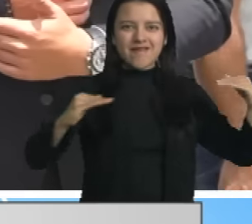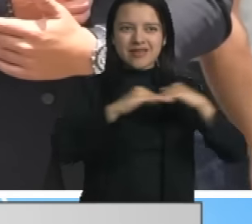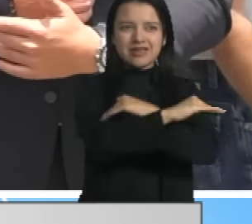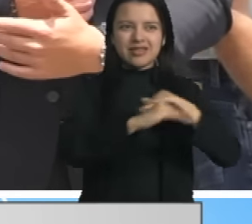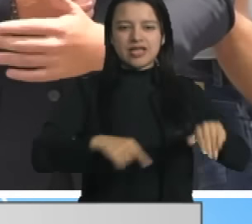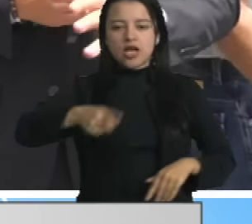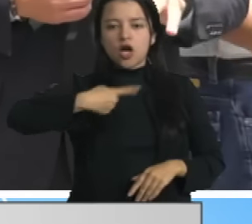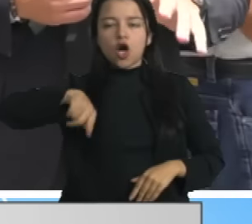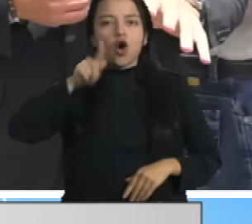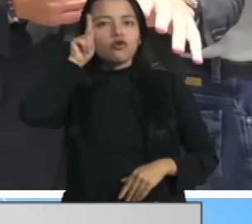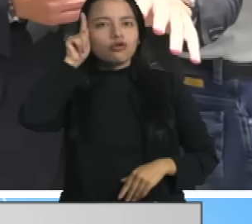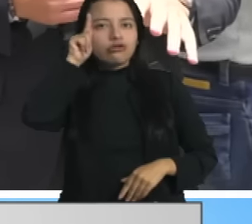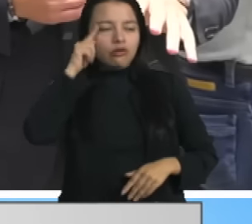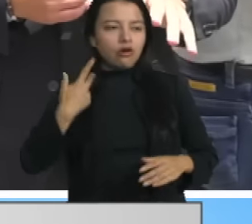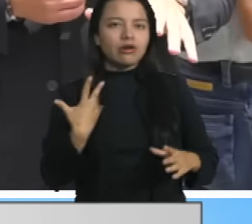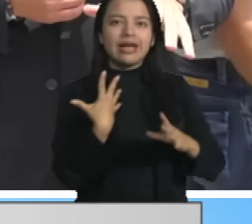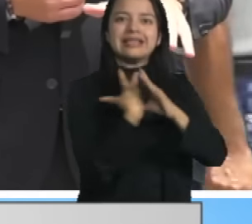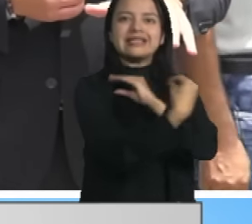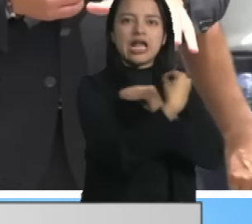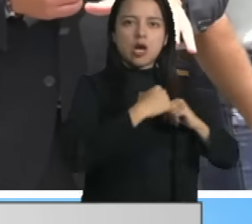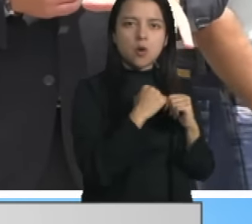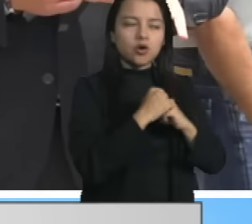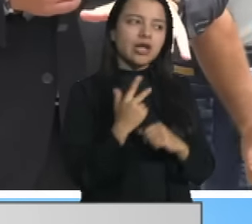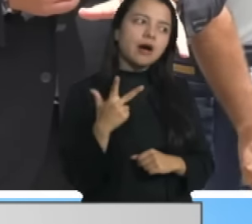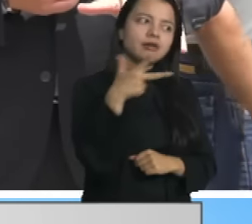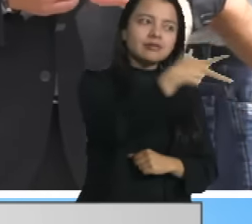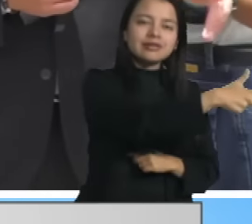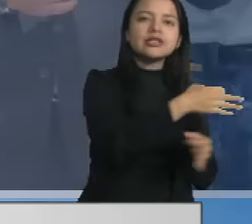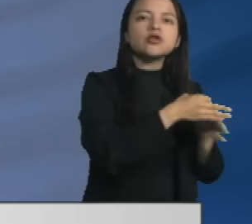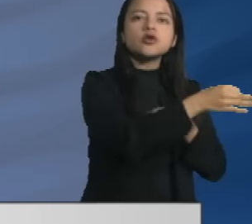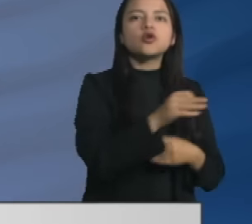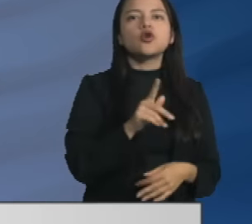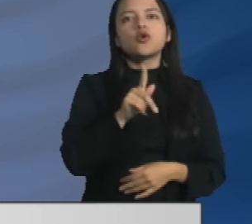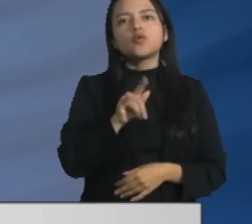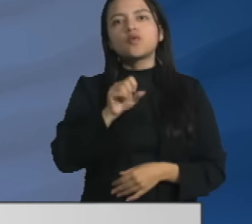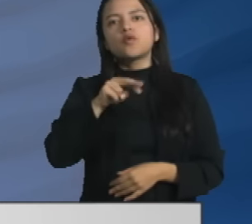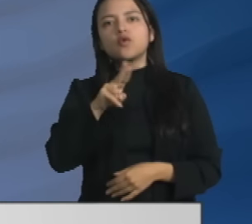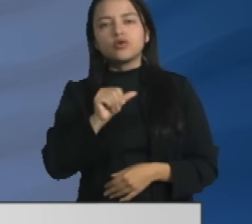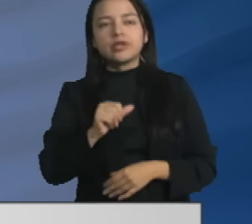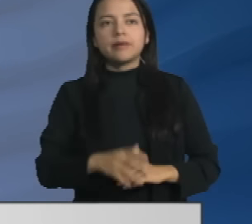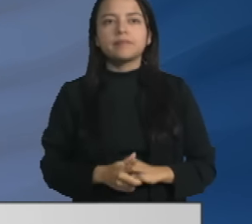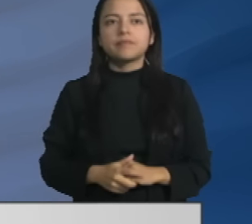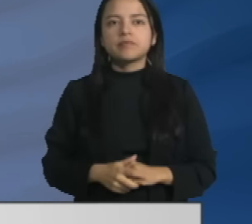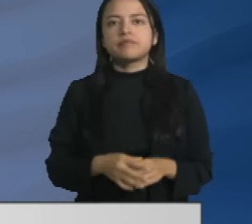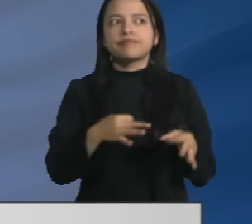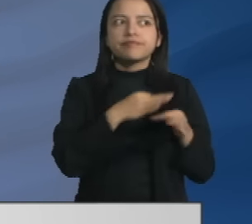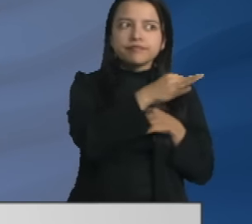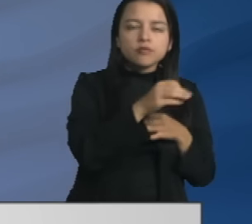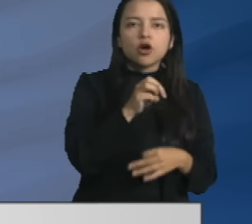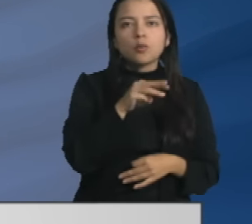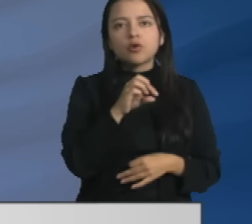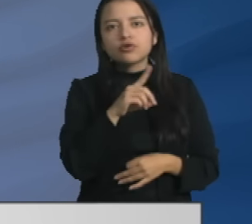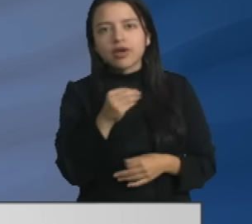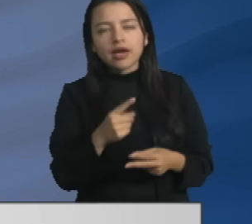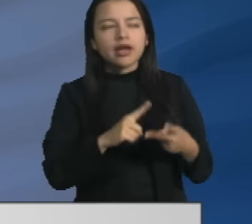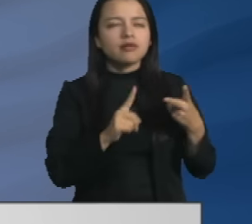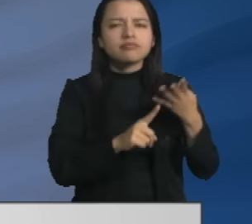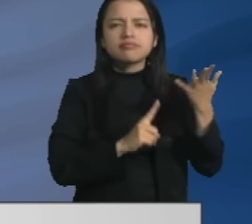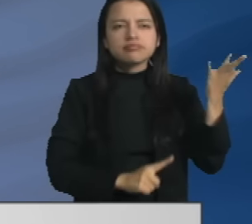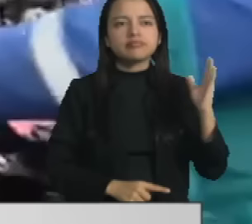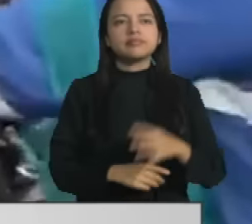cerca a Fontibón. Y es que justamente aquí está totalmente bloqueado el paso en los dos sentidos hacia municipios como Mosquera y Funza. Aquí